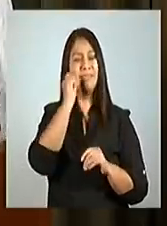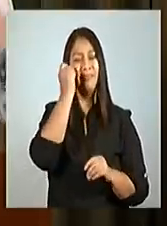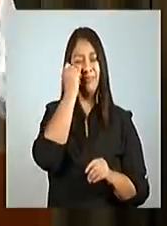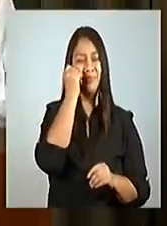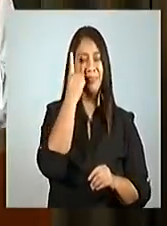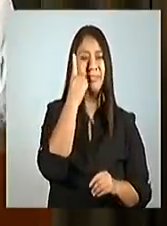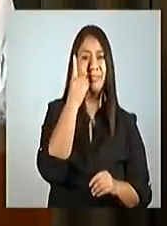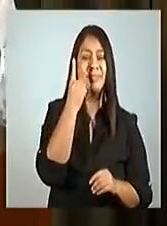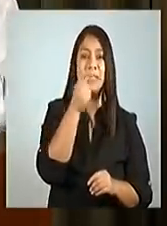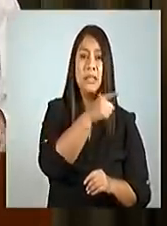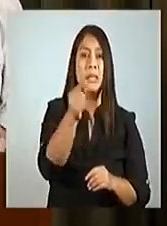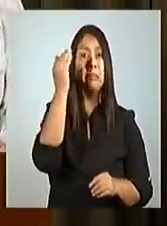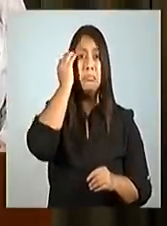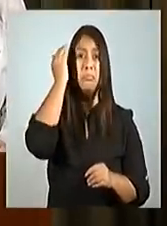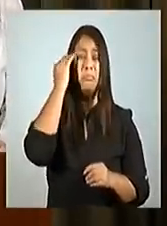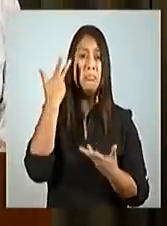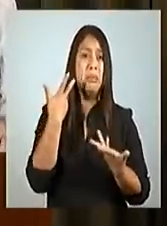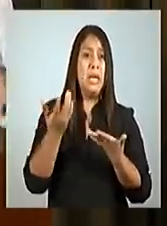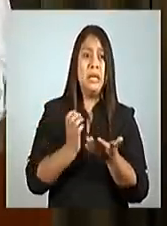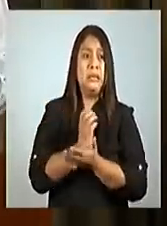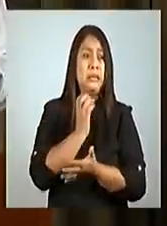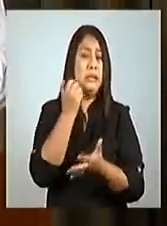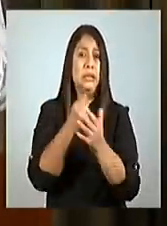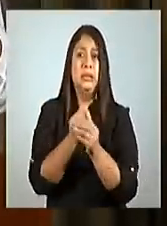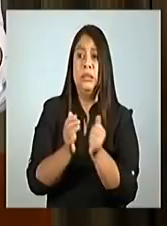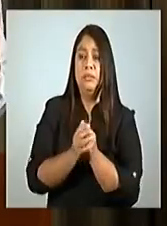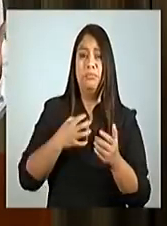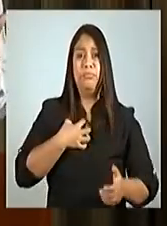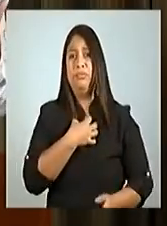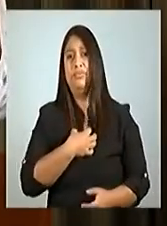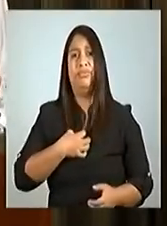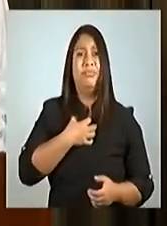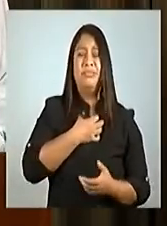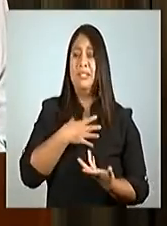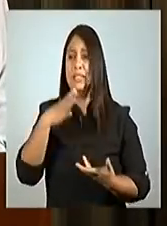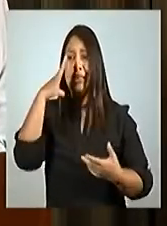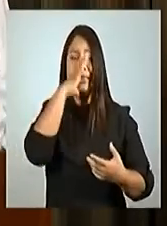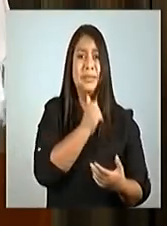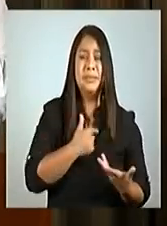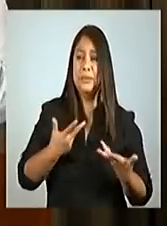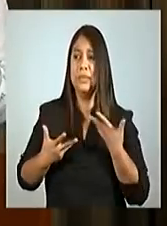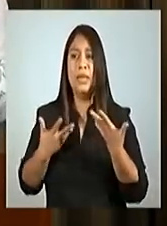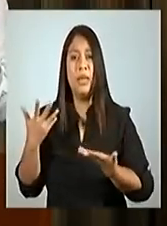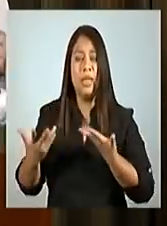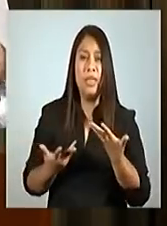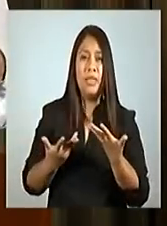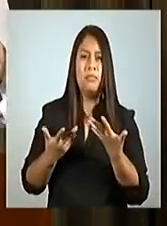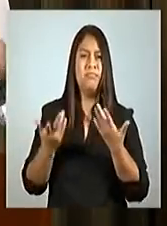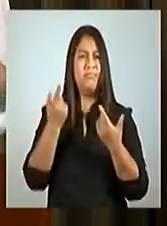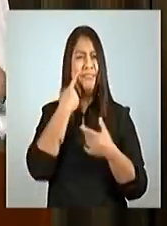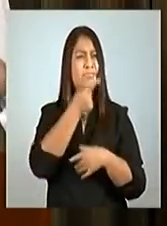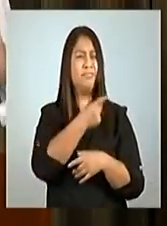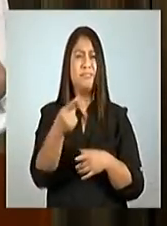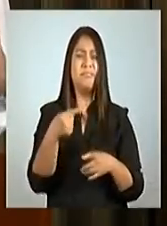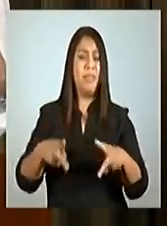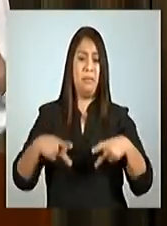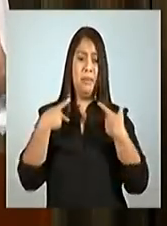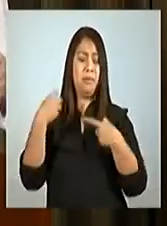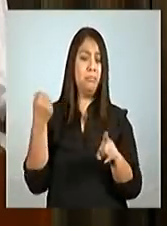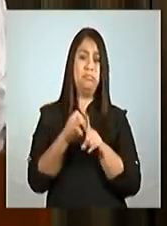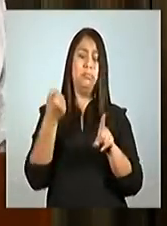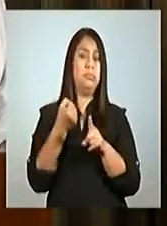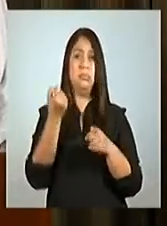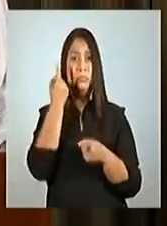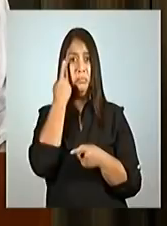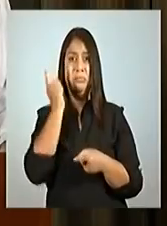comprendo. Comprendo la desesperanza. Comprendo ese sentimiento de impotencia a tener que vivir algo que no sabíamos